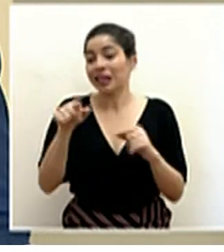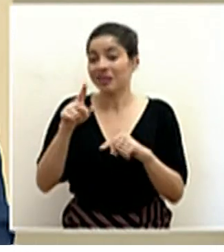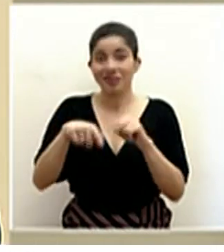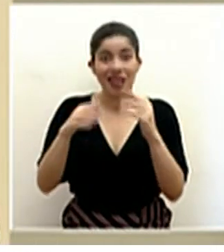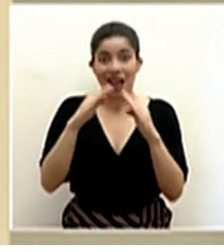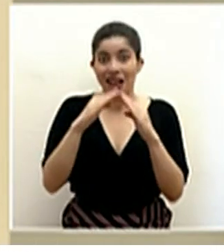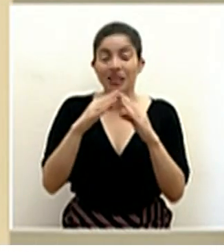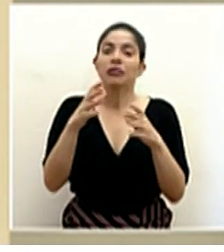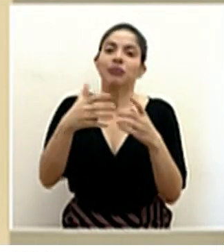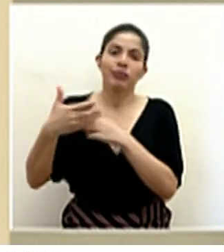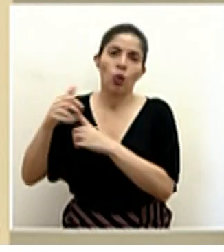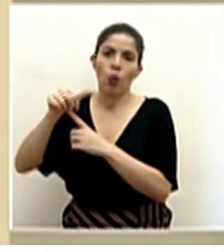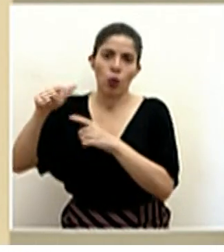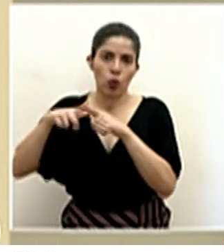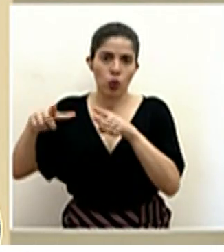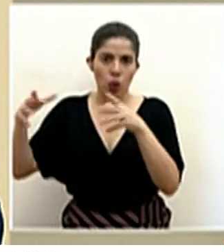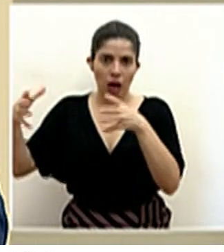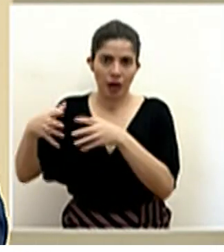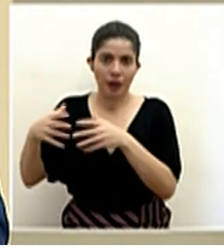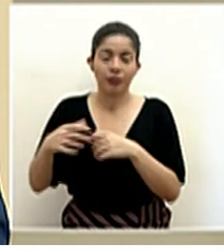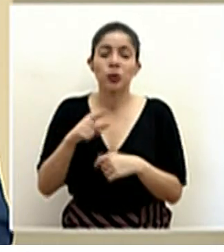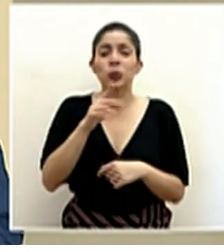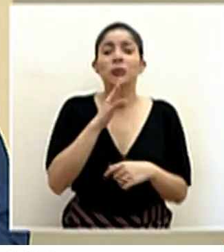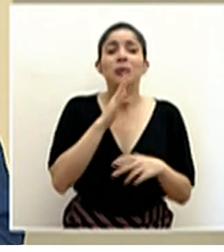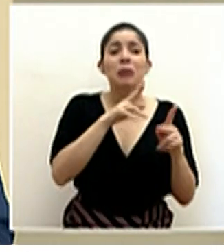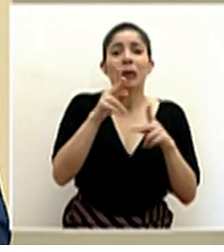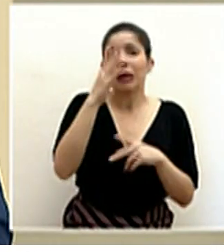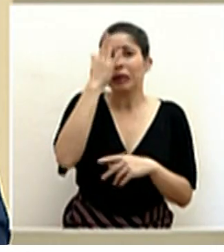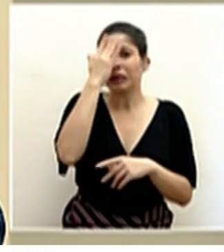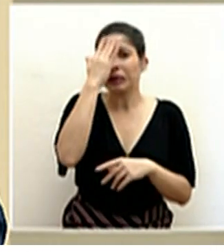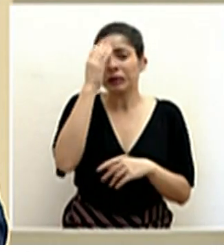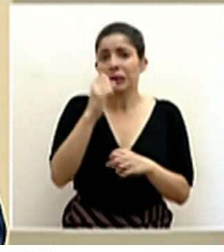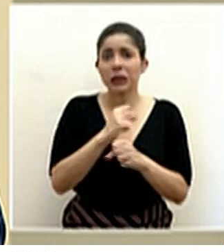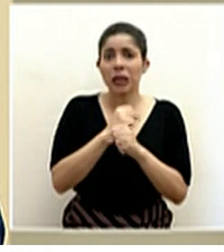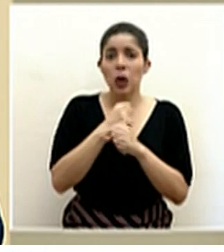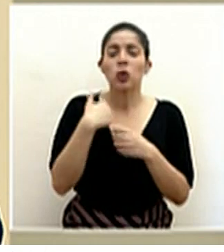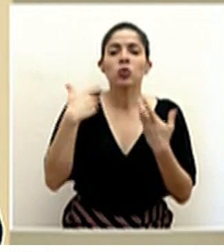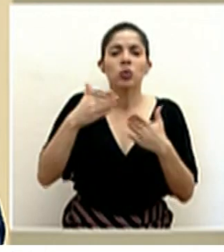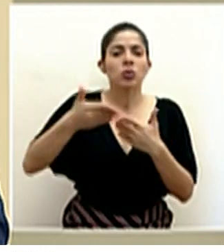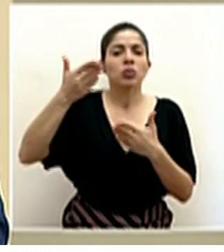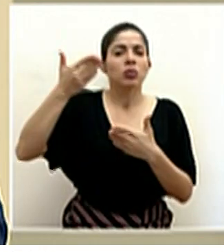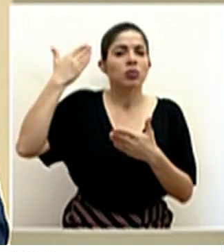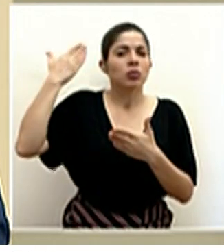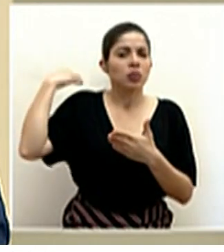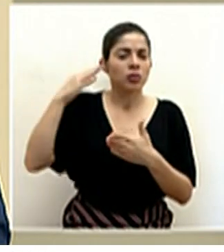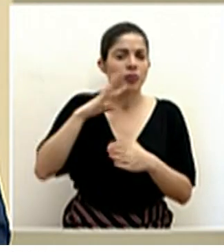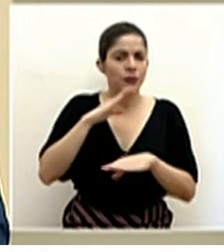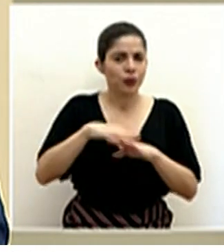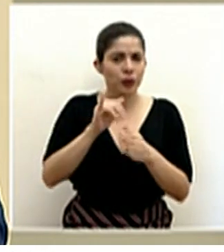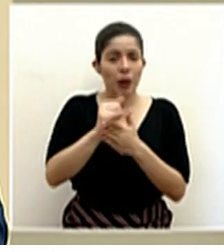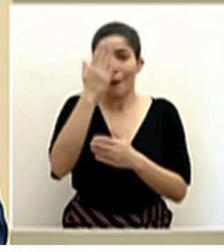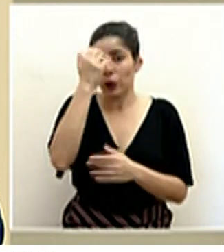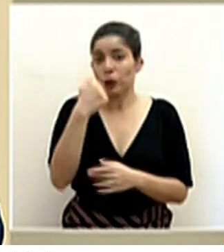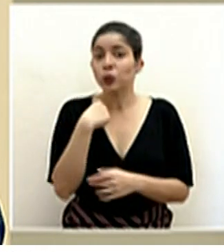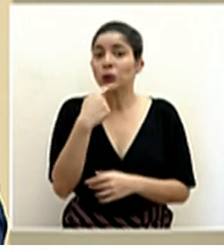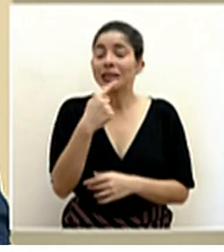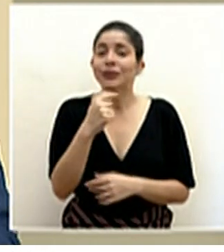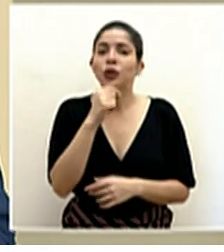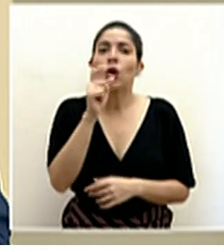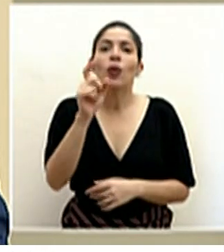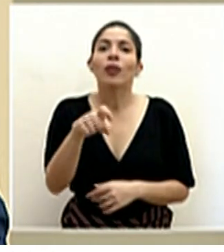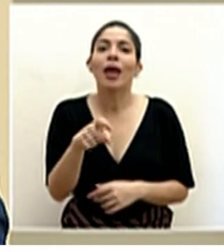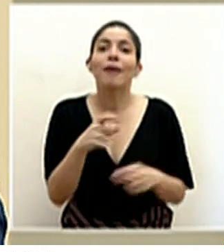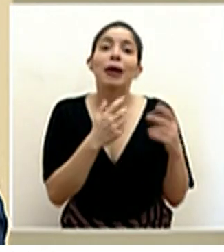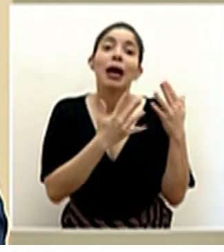la inseguridad que puede haber en la población, yo eso lo he venido puntualizando desde hace mucho tiempo, porque yo les decía, no tienen que